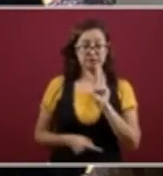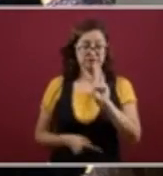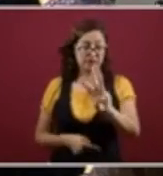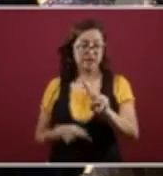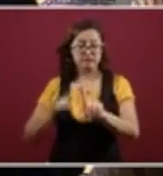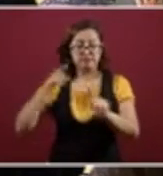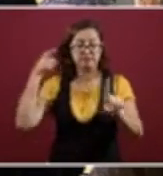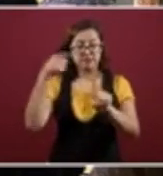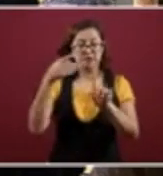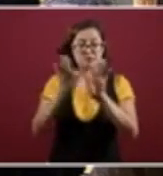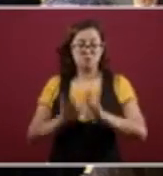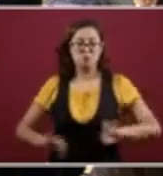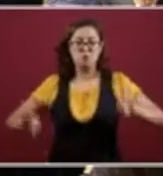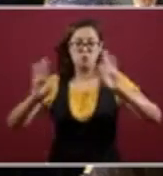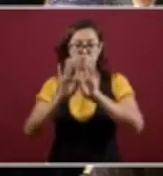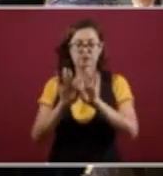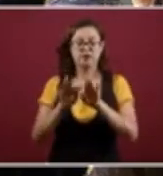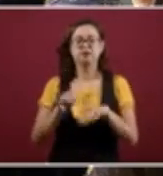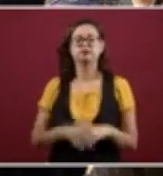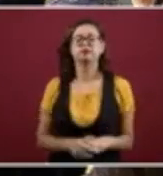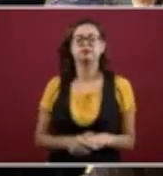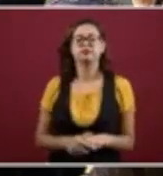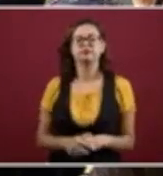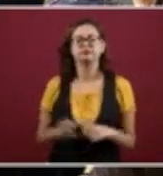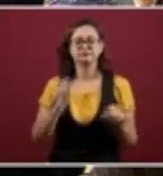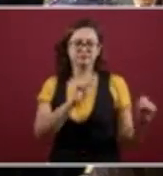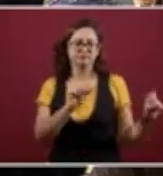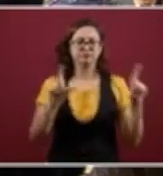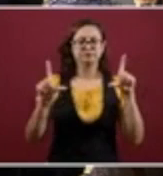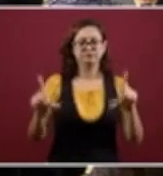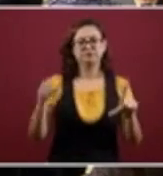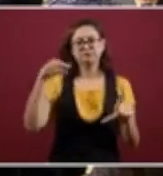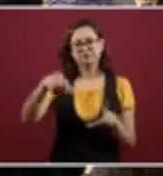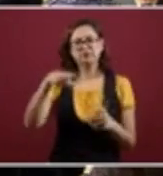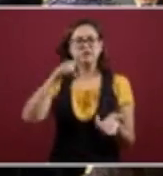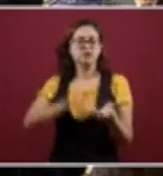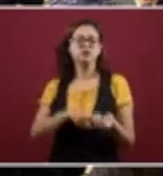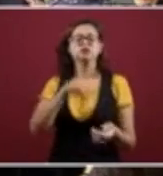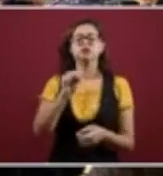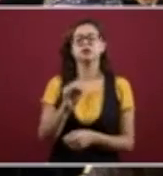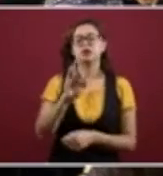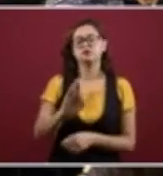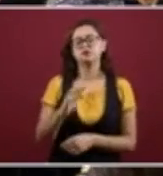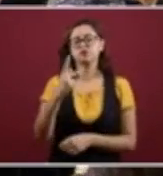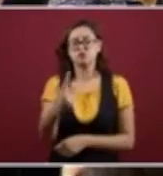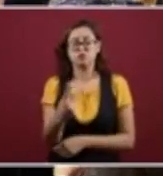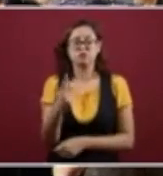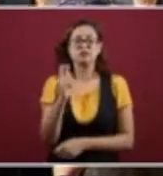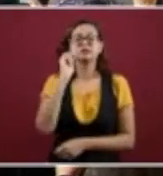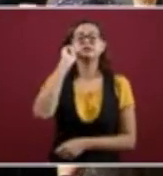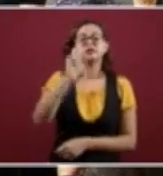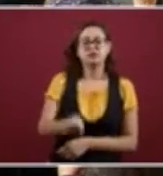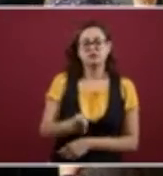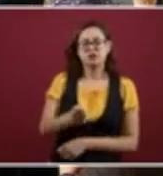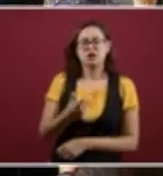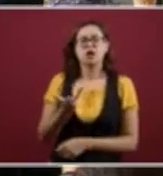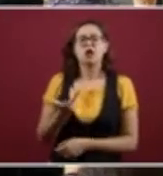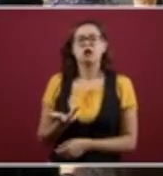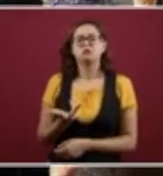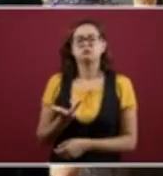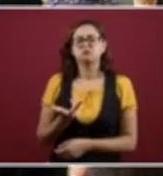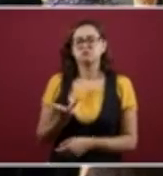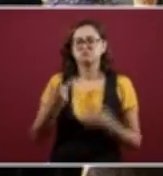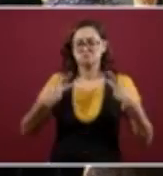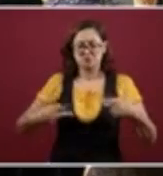lo señalo. Bueno, este es uno de los ejes centrales, como ustedes saben, de nuestra Secretaría de la Función Pública, la protección a los derechos